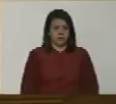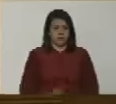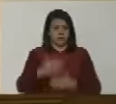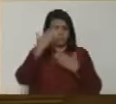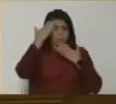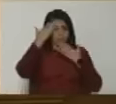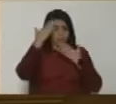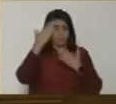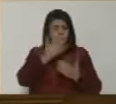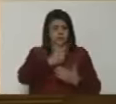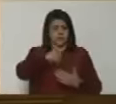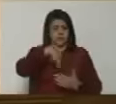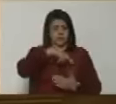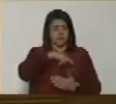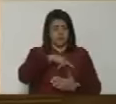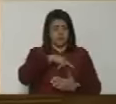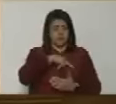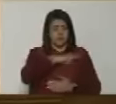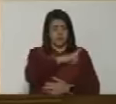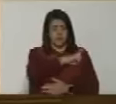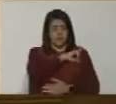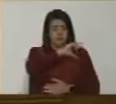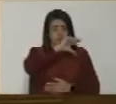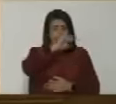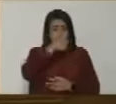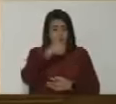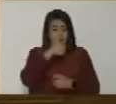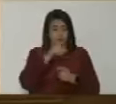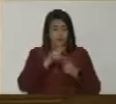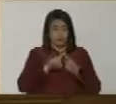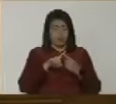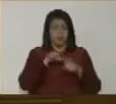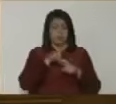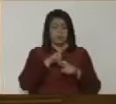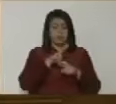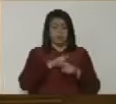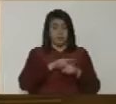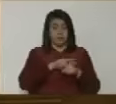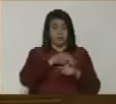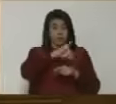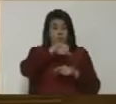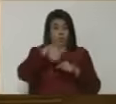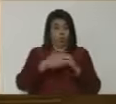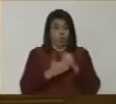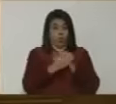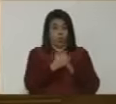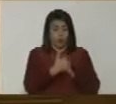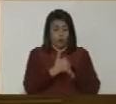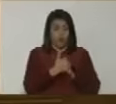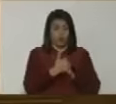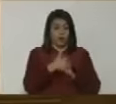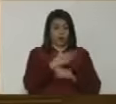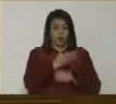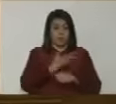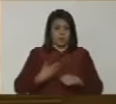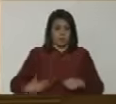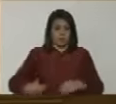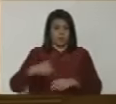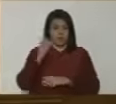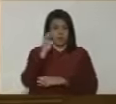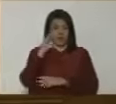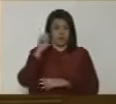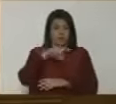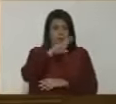Saludo a nuestra Junta Directiva, doctor Jorge Rodríguez, presidente de la